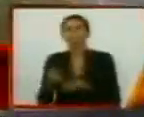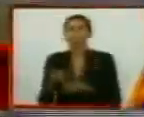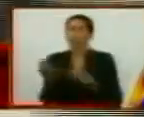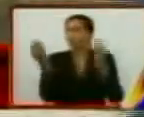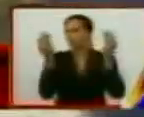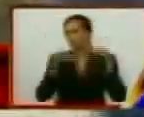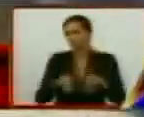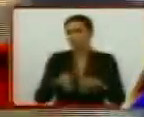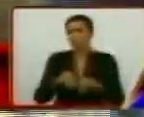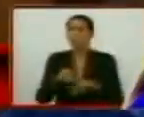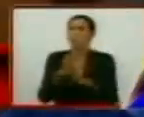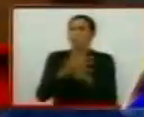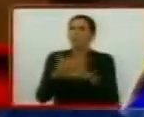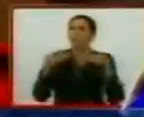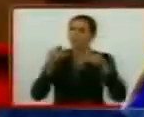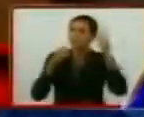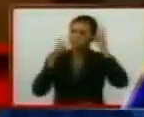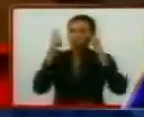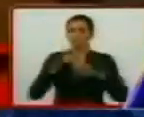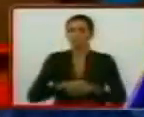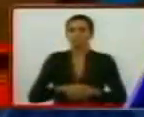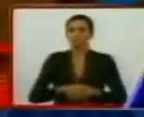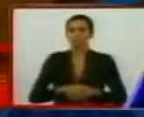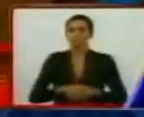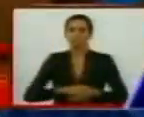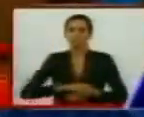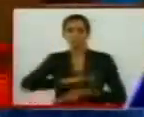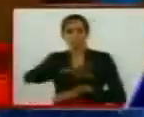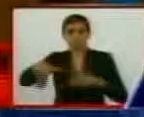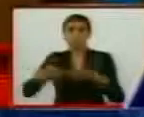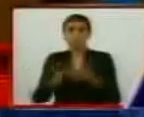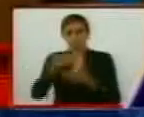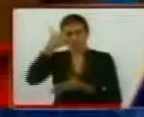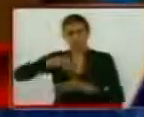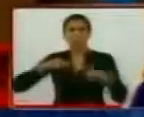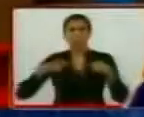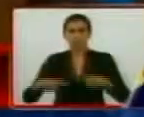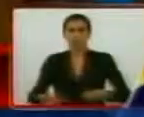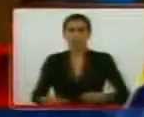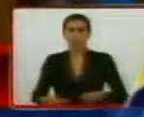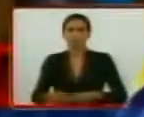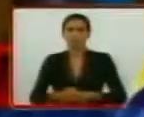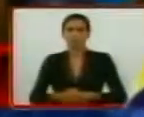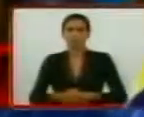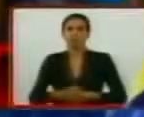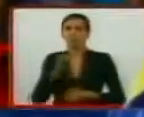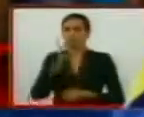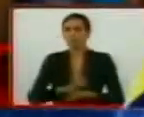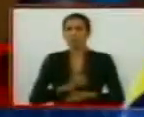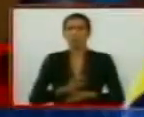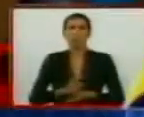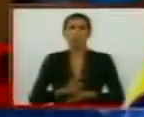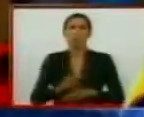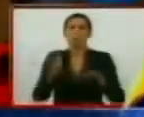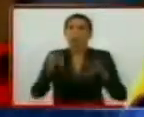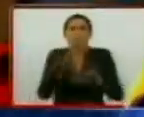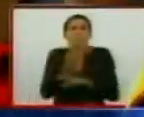expresiones malintencionadas. Todos somos seres humanos y tenemos que desearle lo mejor, ¿me